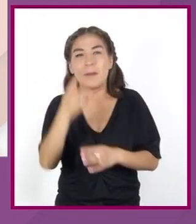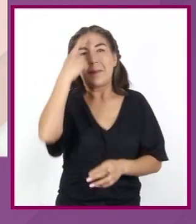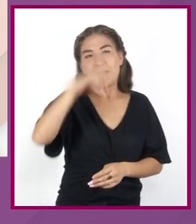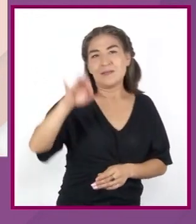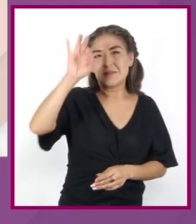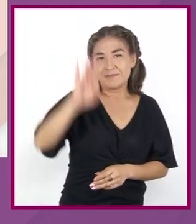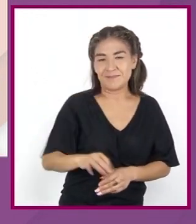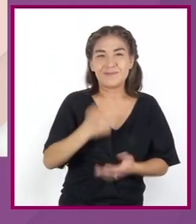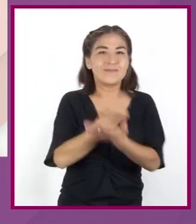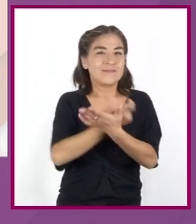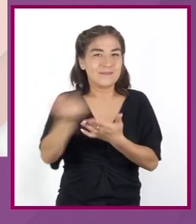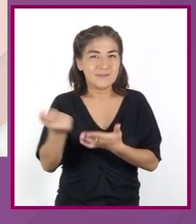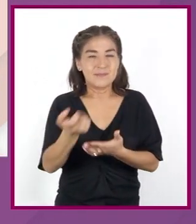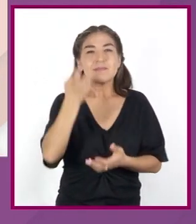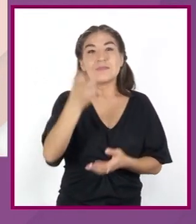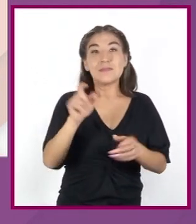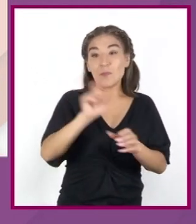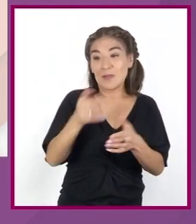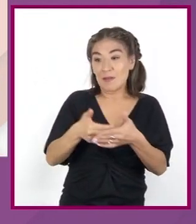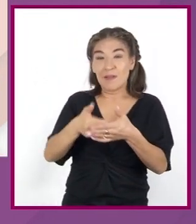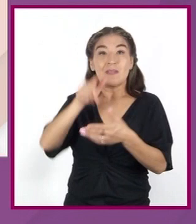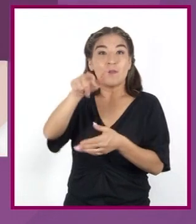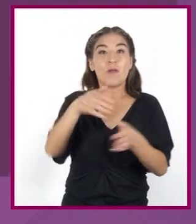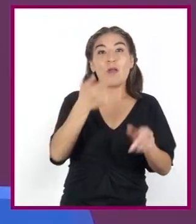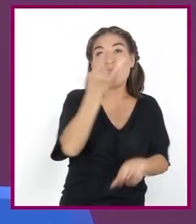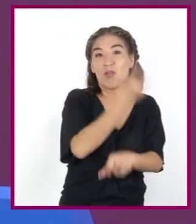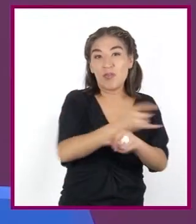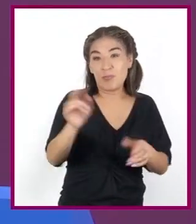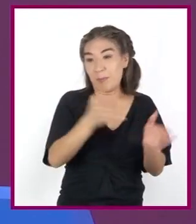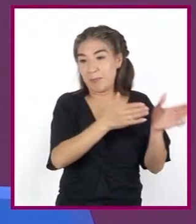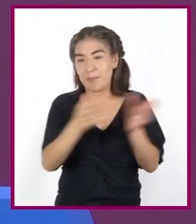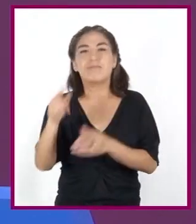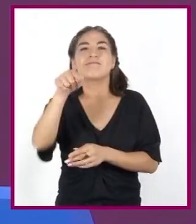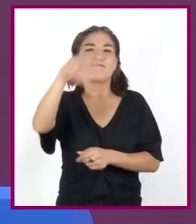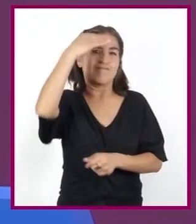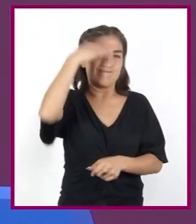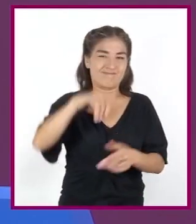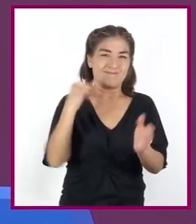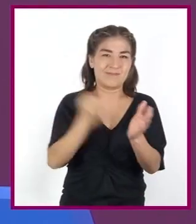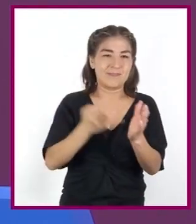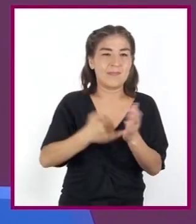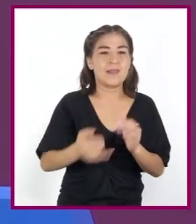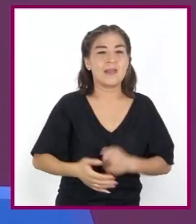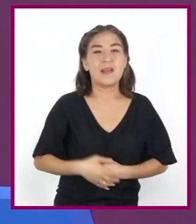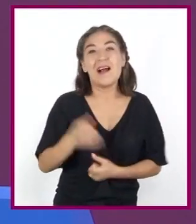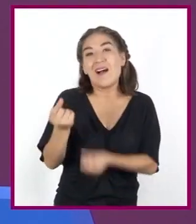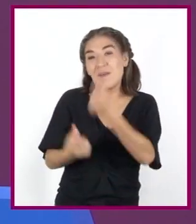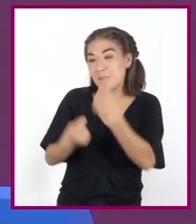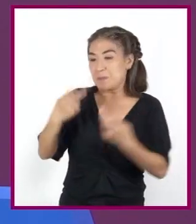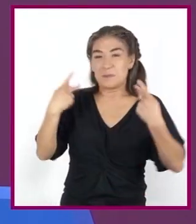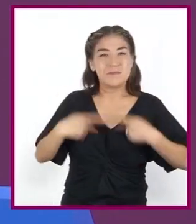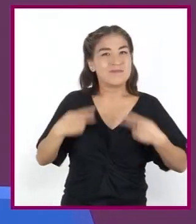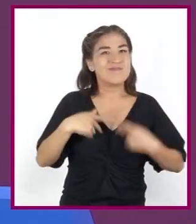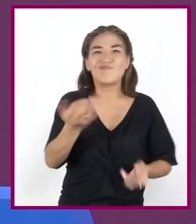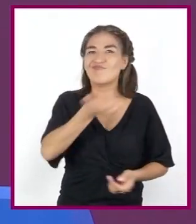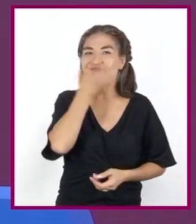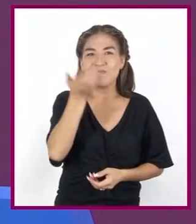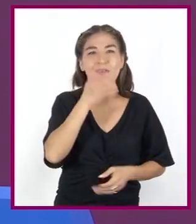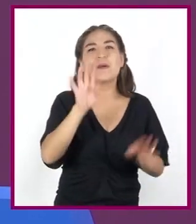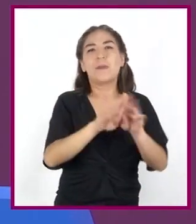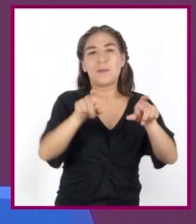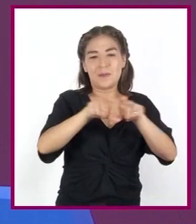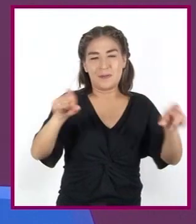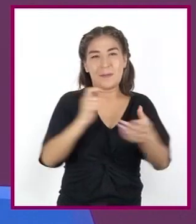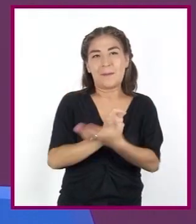porcentaje que se cobra cuando te atrasas en el pago. Aunque la mayoría de las personas no están acostumbradas a utilizar los